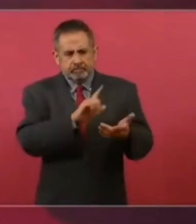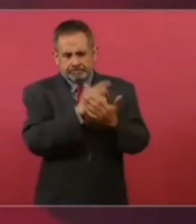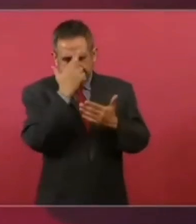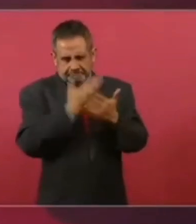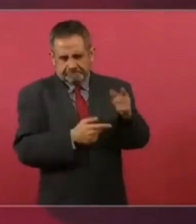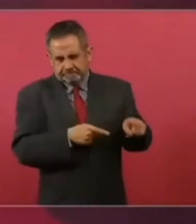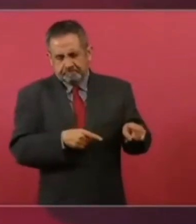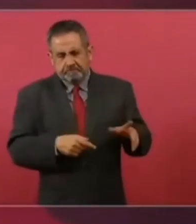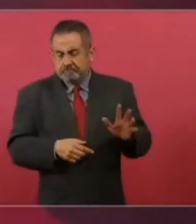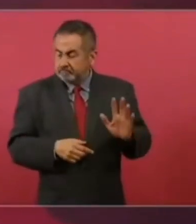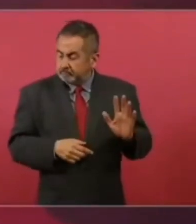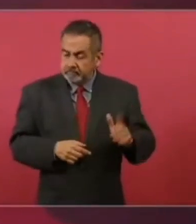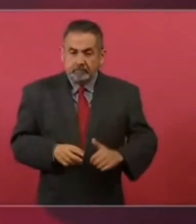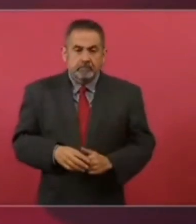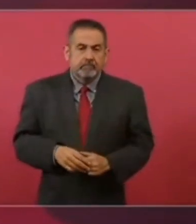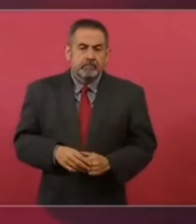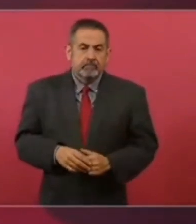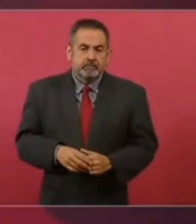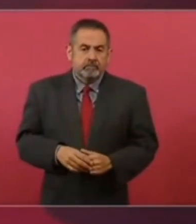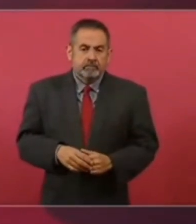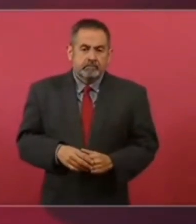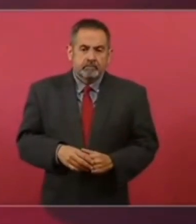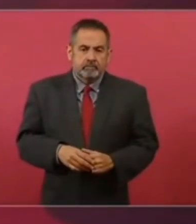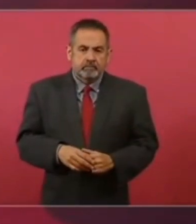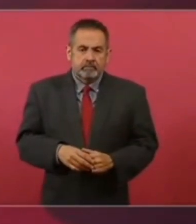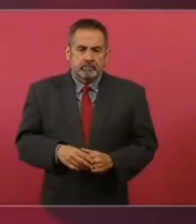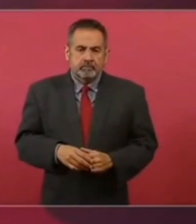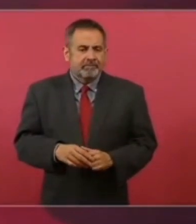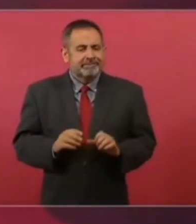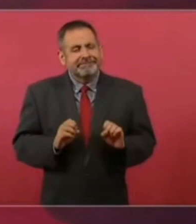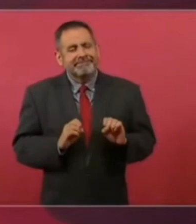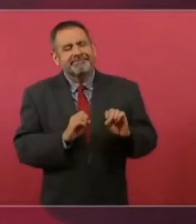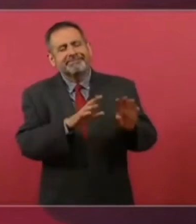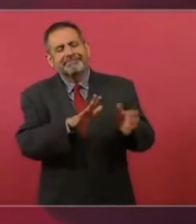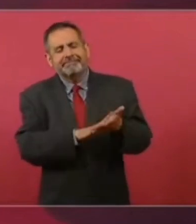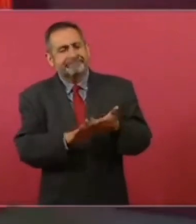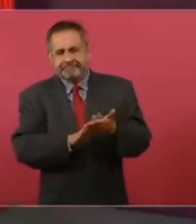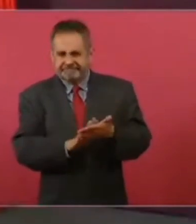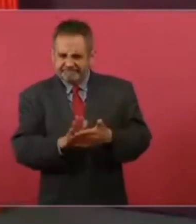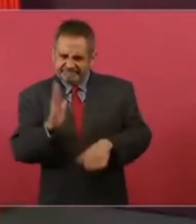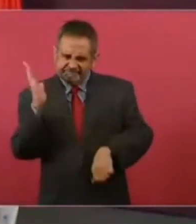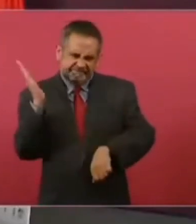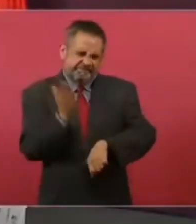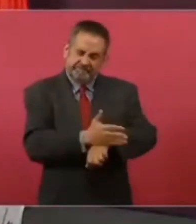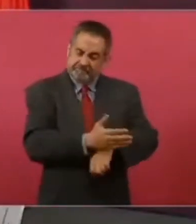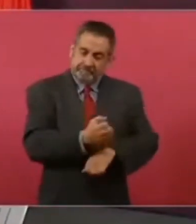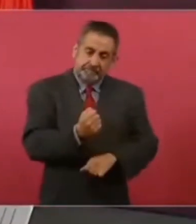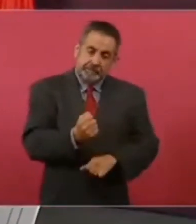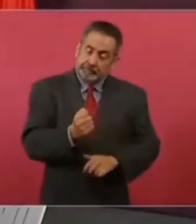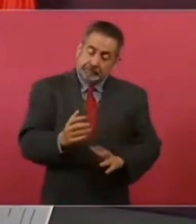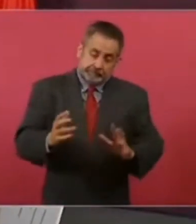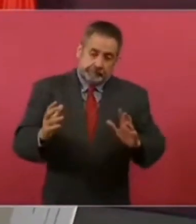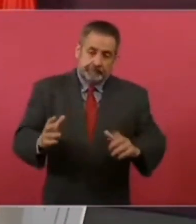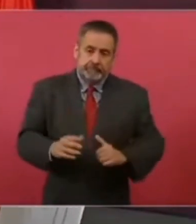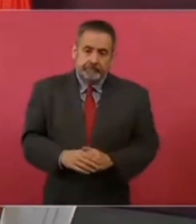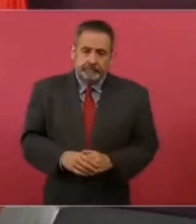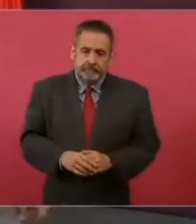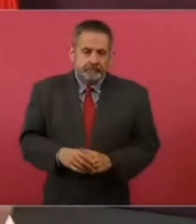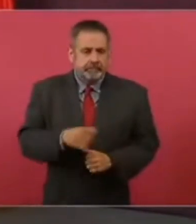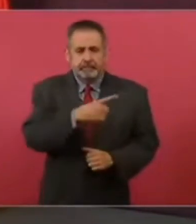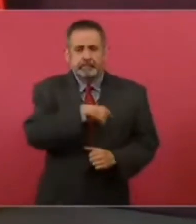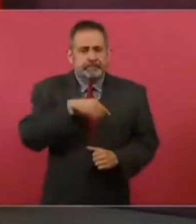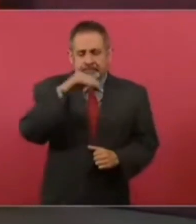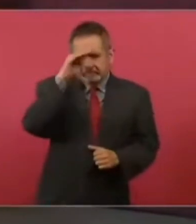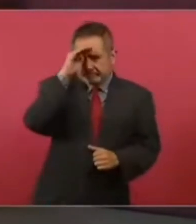delincuentes que no va a haber impunidad. O sea, que no